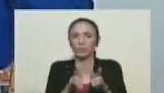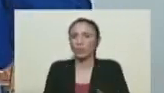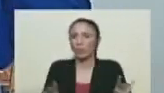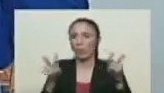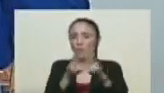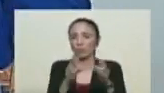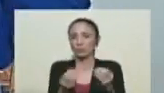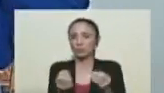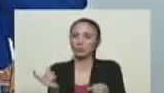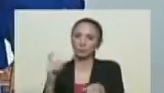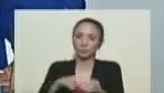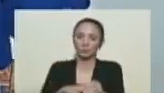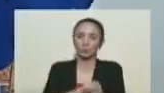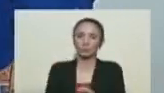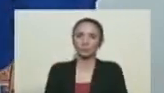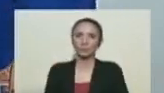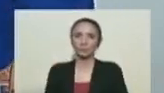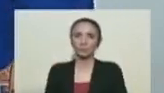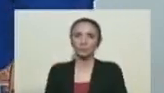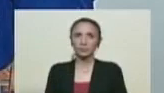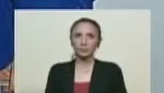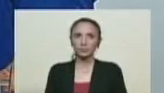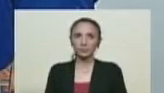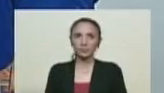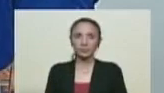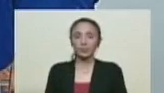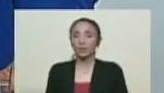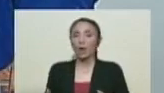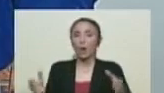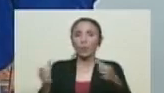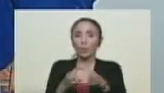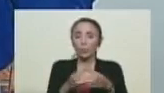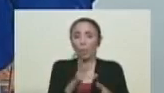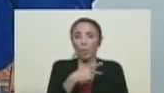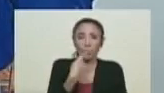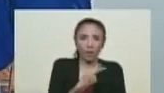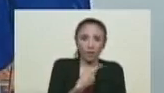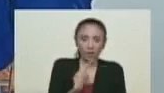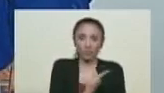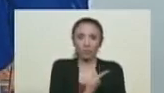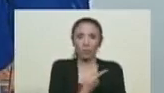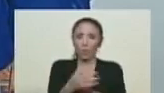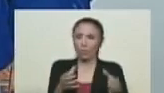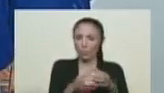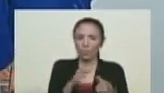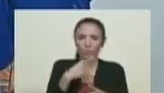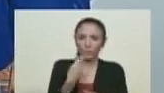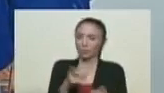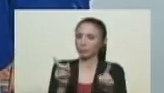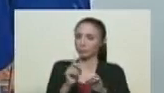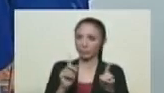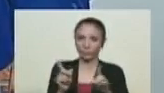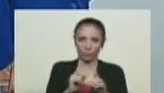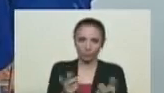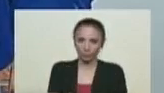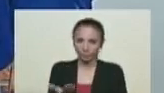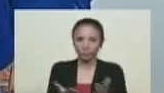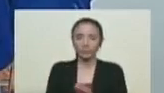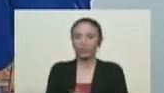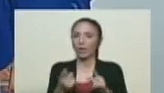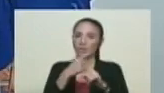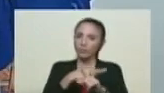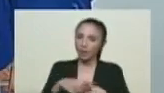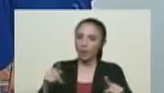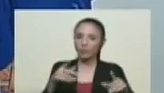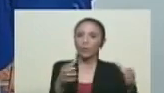democratizador de la sociedad venezolana. No es un partido político, no nace como un partido político, ni será un partido